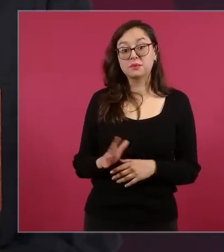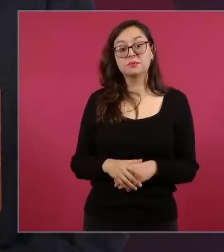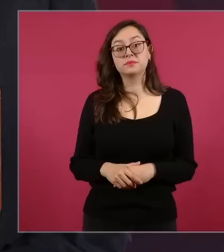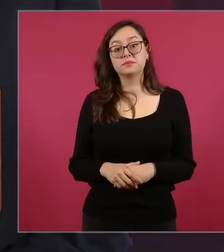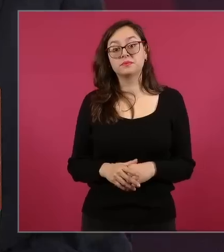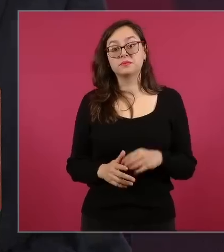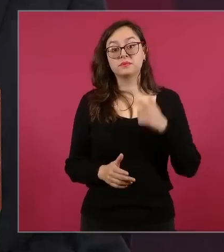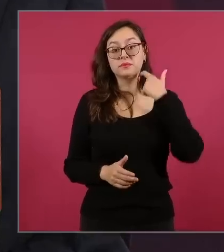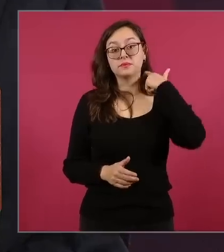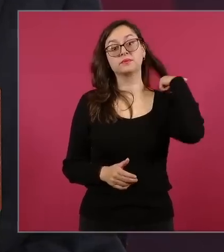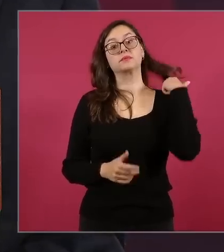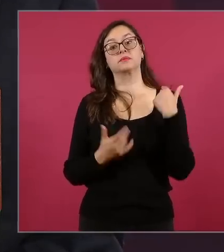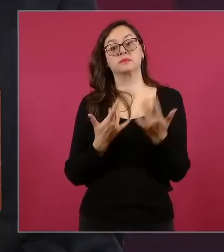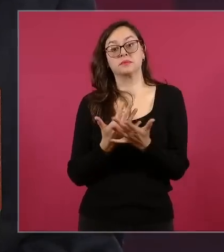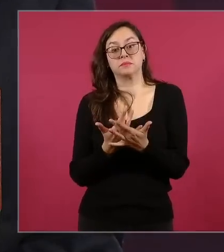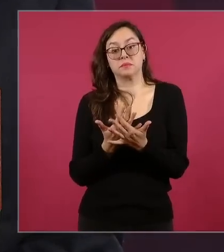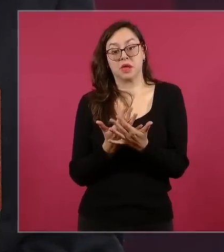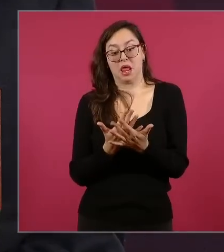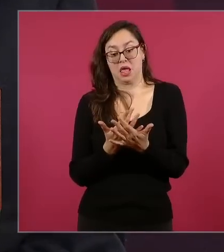yo me vaya,